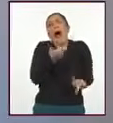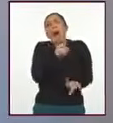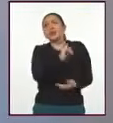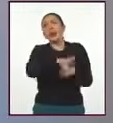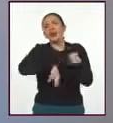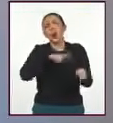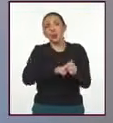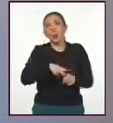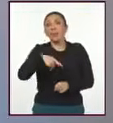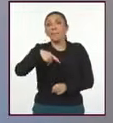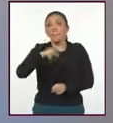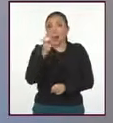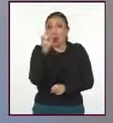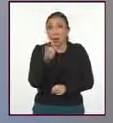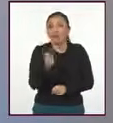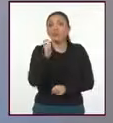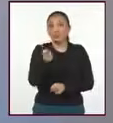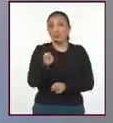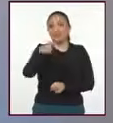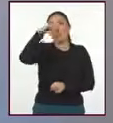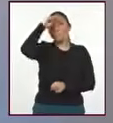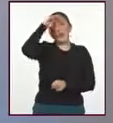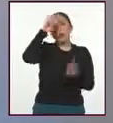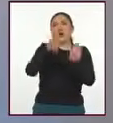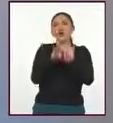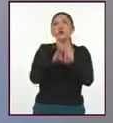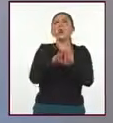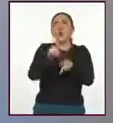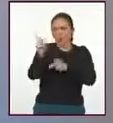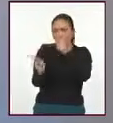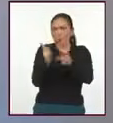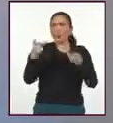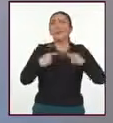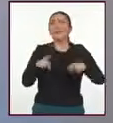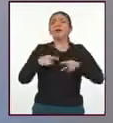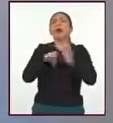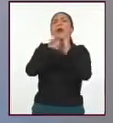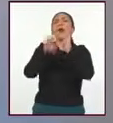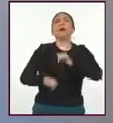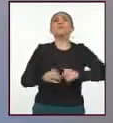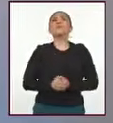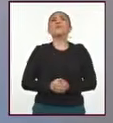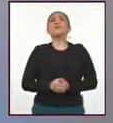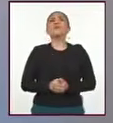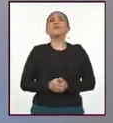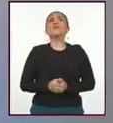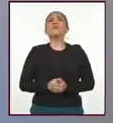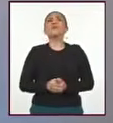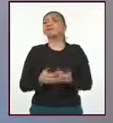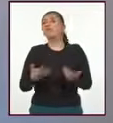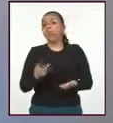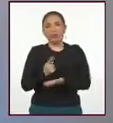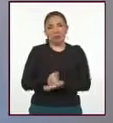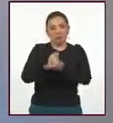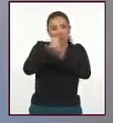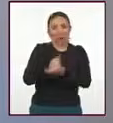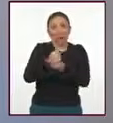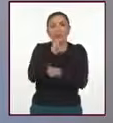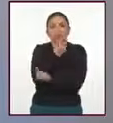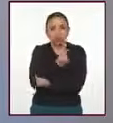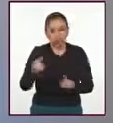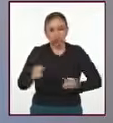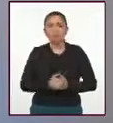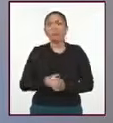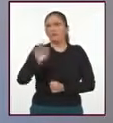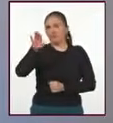algo que a veces se le llega a cuestionar un poco a algunas personas, por ejemplo, a terapias con niños, que se ponen a jugar